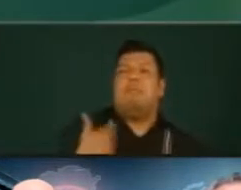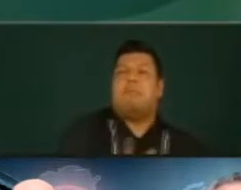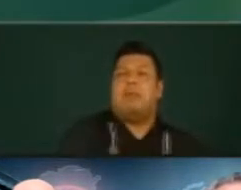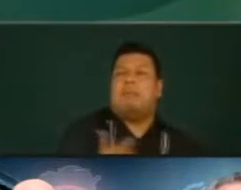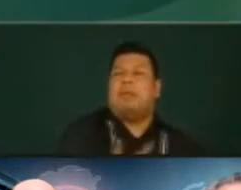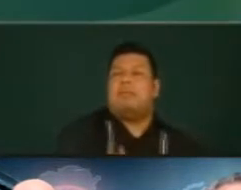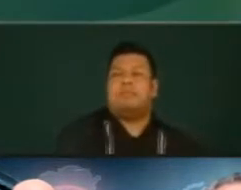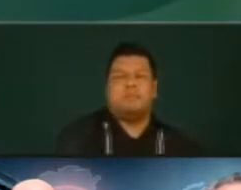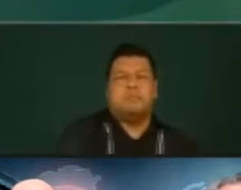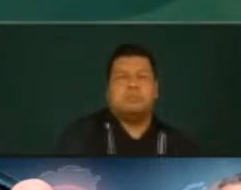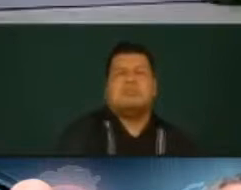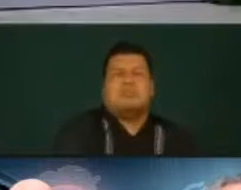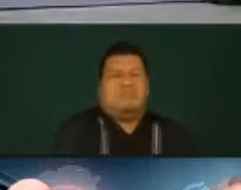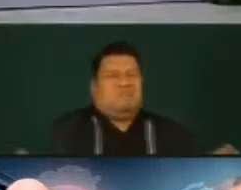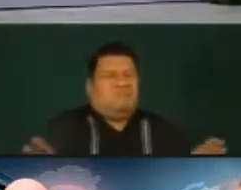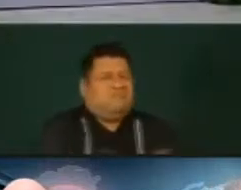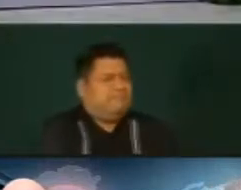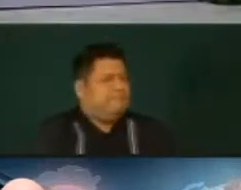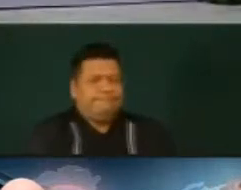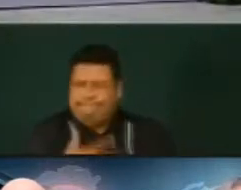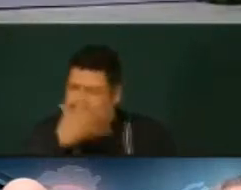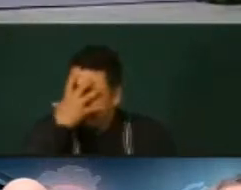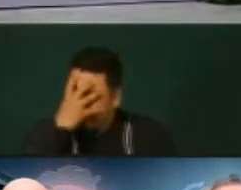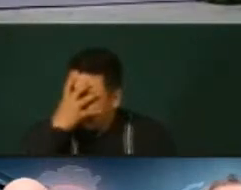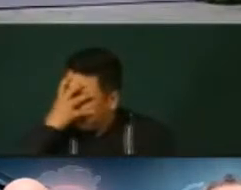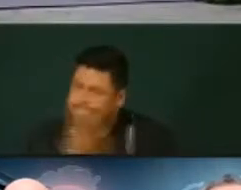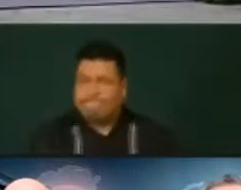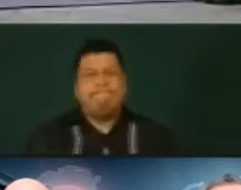nivel mundial de lo corruptos que son.